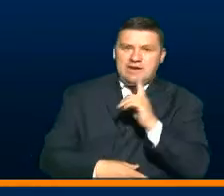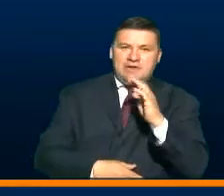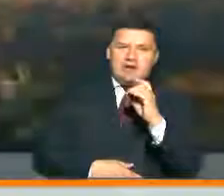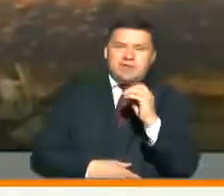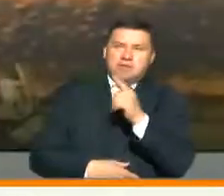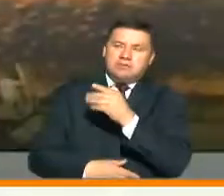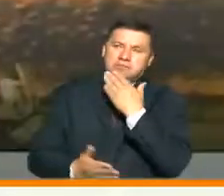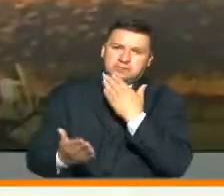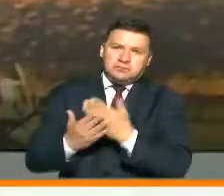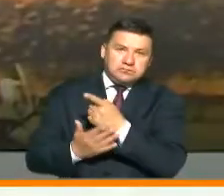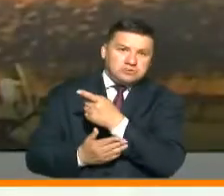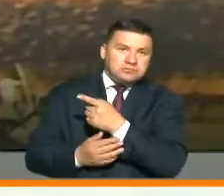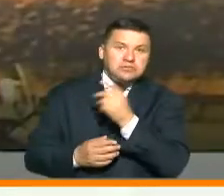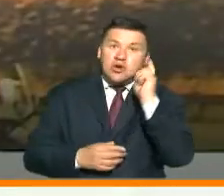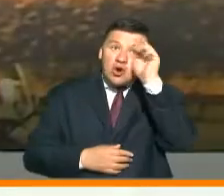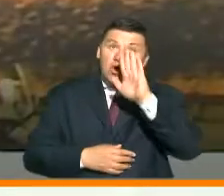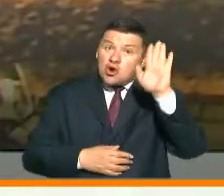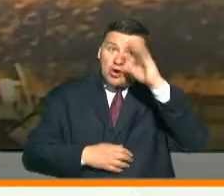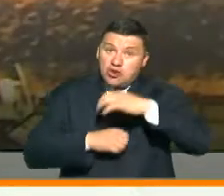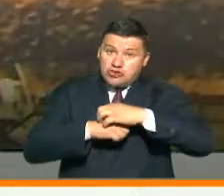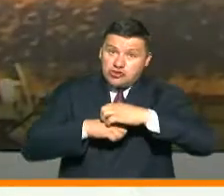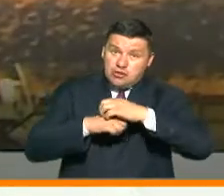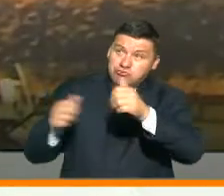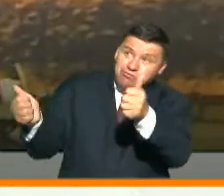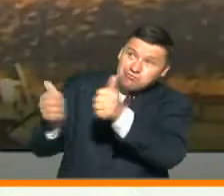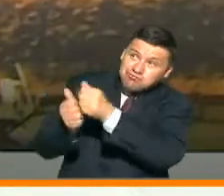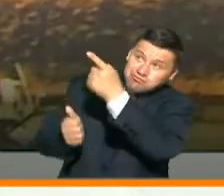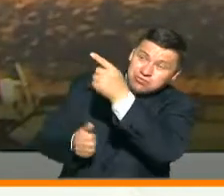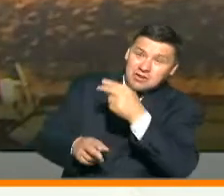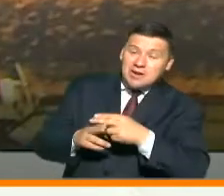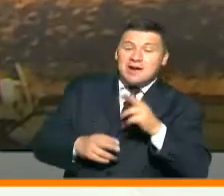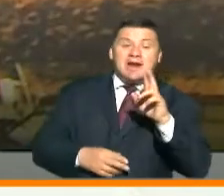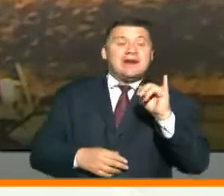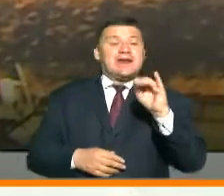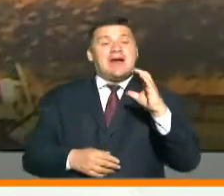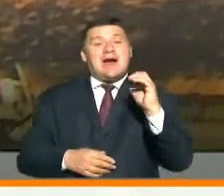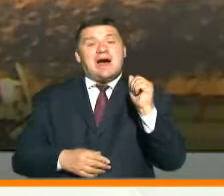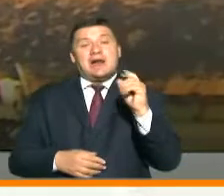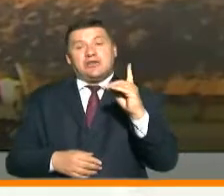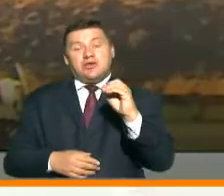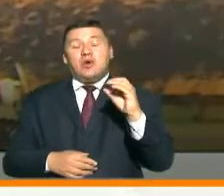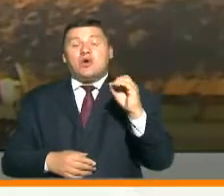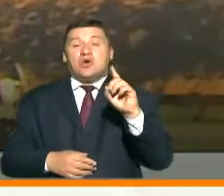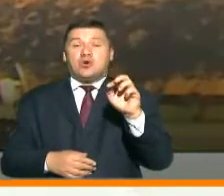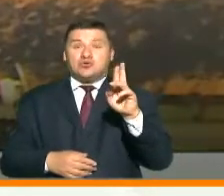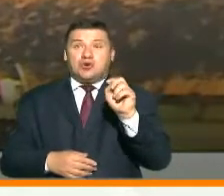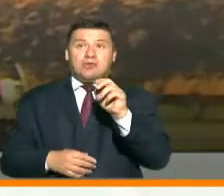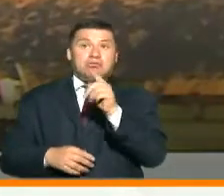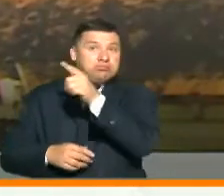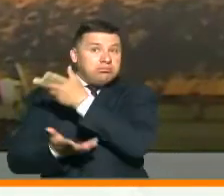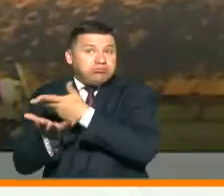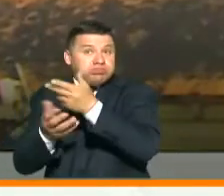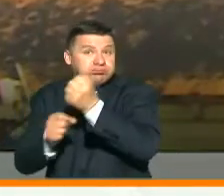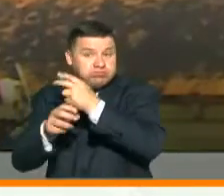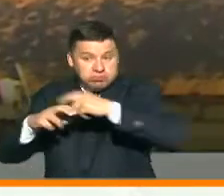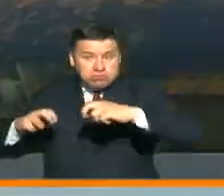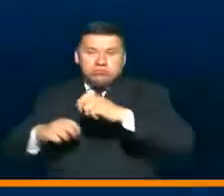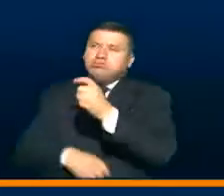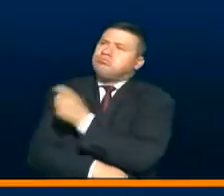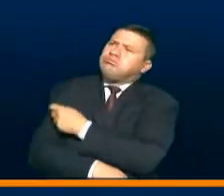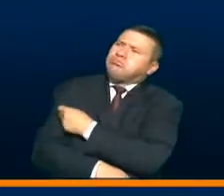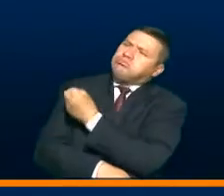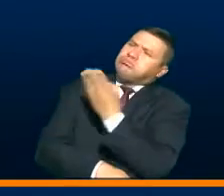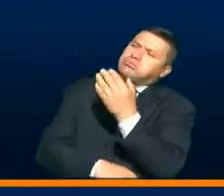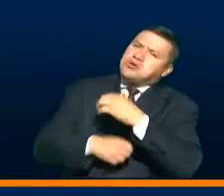- está con el señor gobernador del tolima el doctor ricardo orozco que estuvo también en el puesto de mando unificado gobernador vacunación